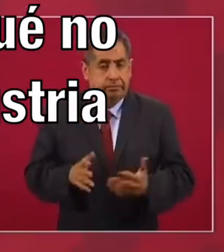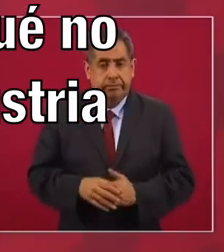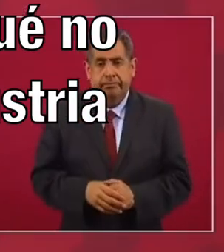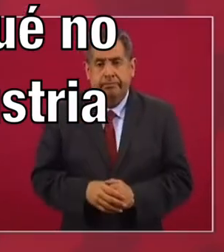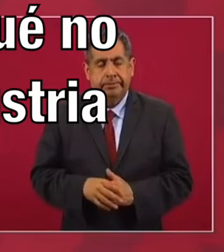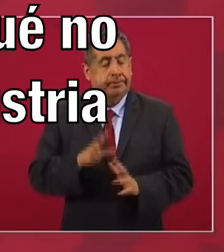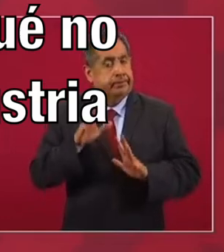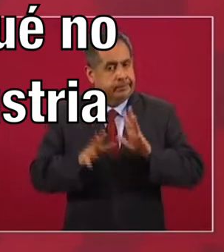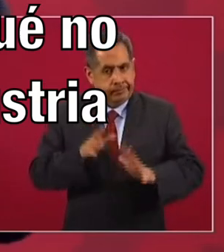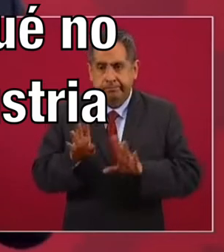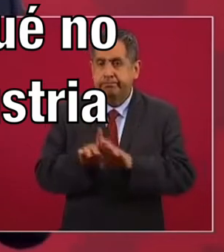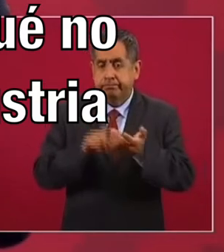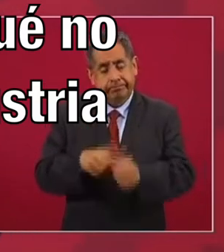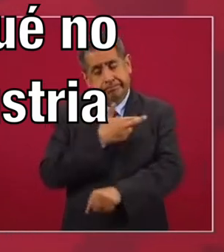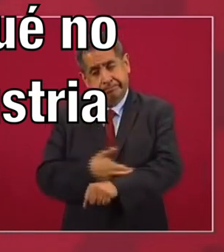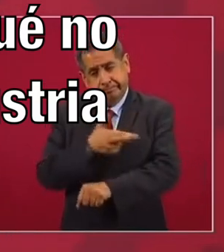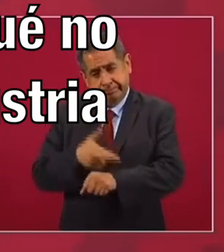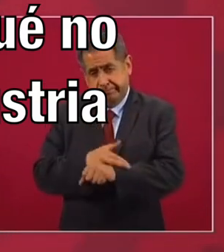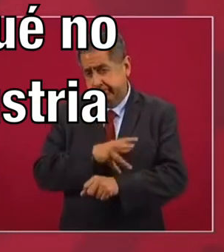Tuvimos que hacer